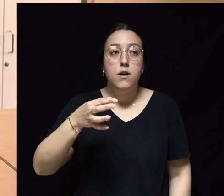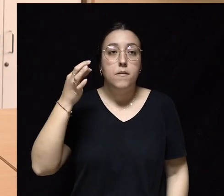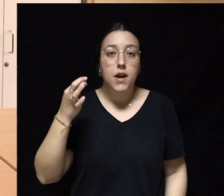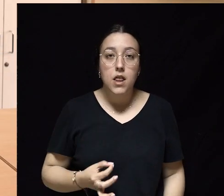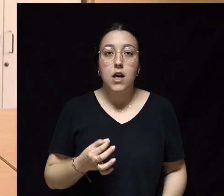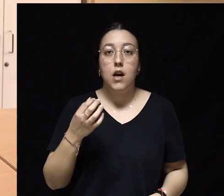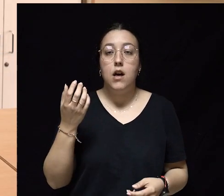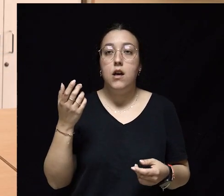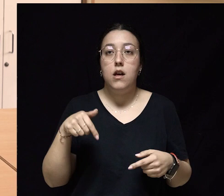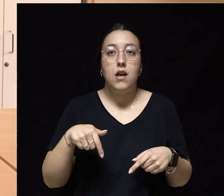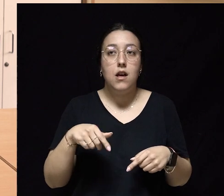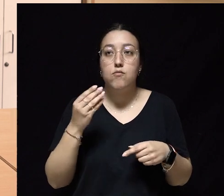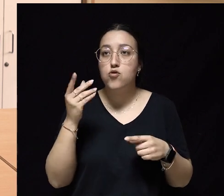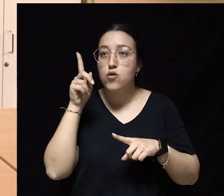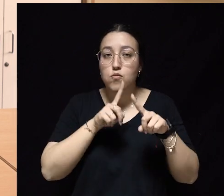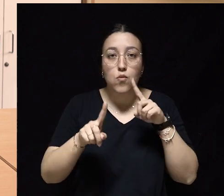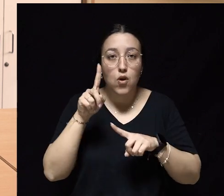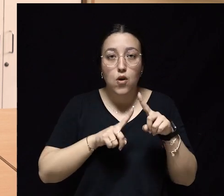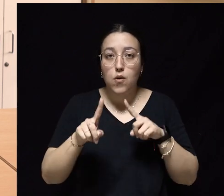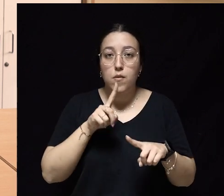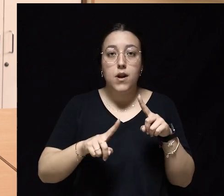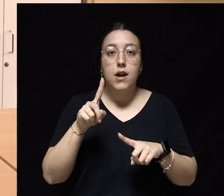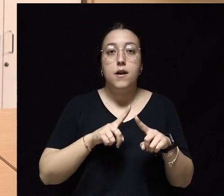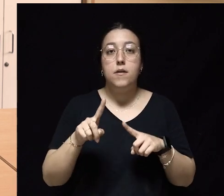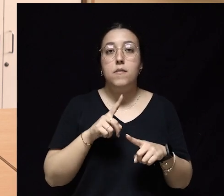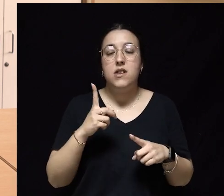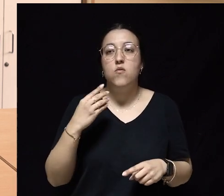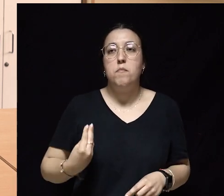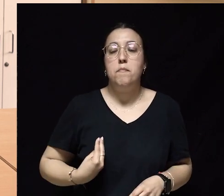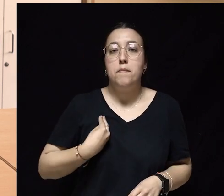Pues realmente es una situación muy sangrante,